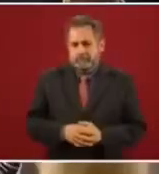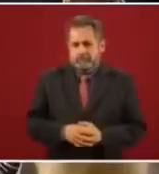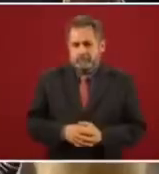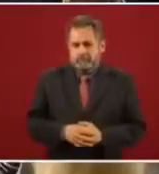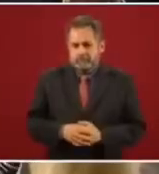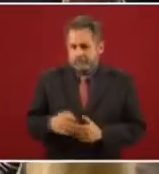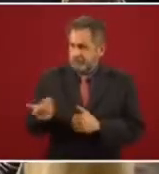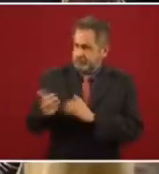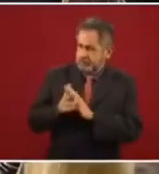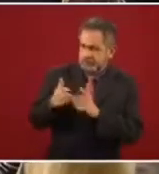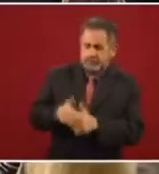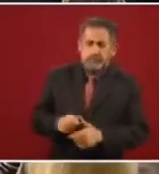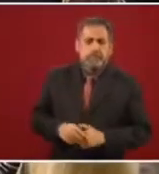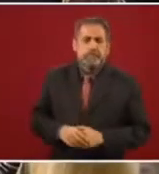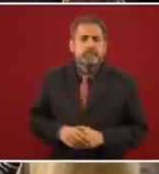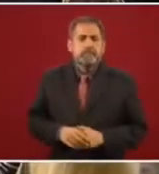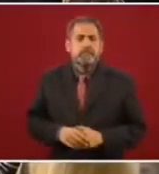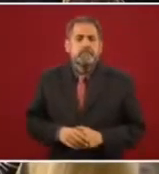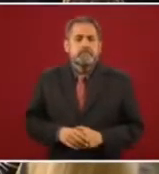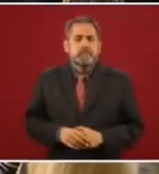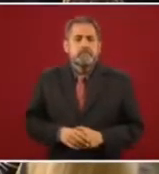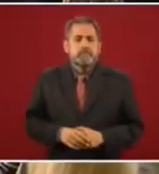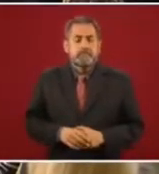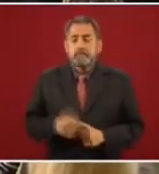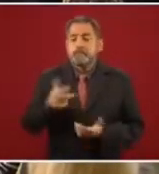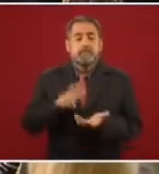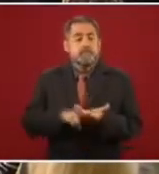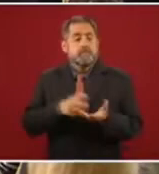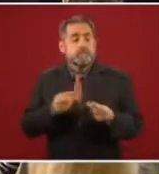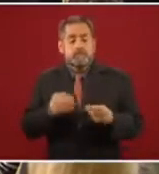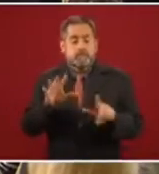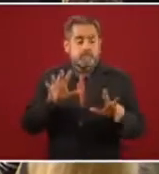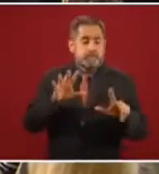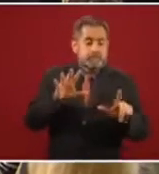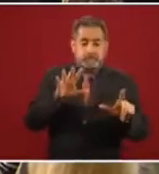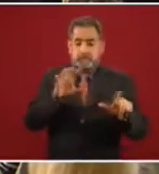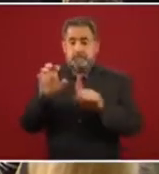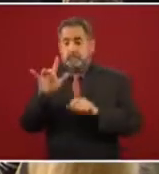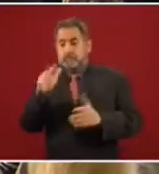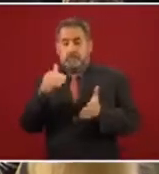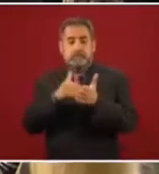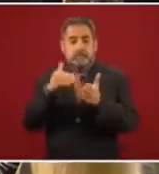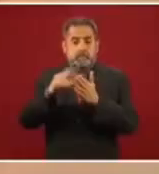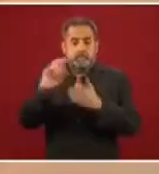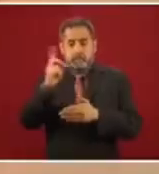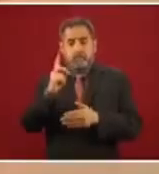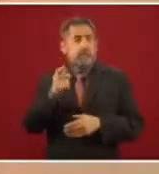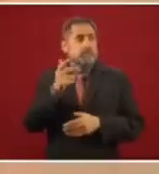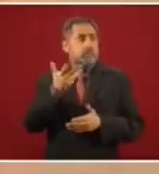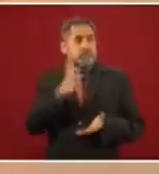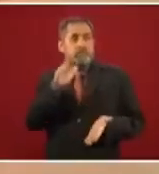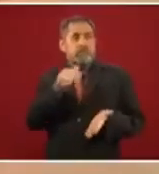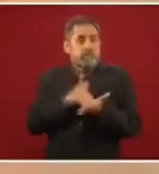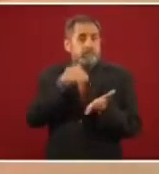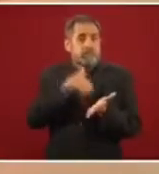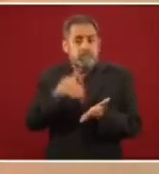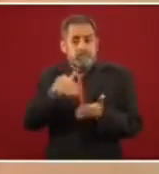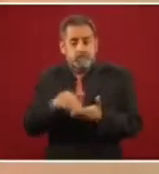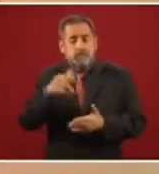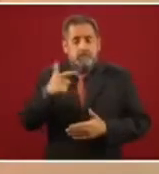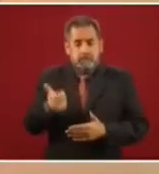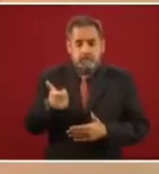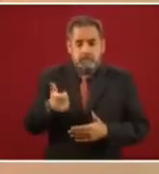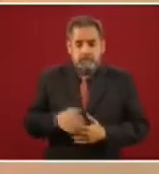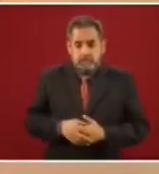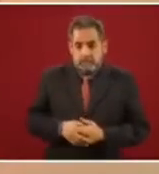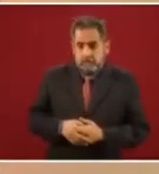sigue, por favor. Sí, tendrá un costo de 750 millones de dólares, casi 10 mil millones de pesos.